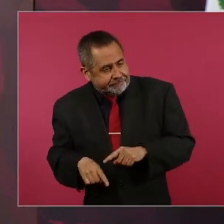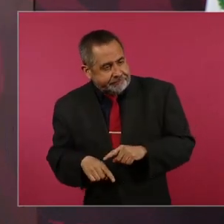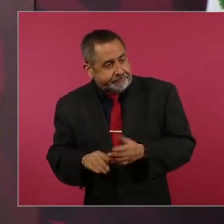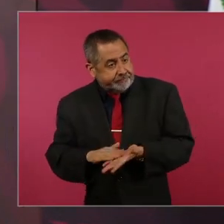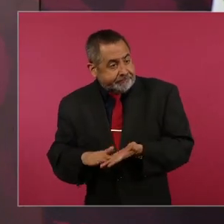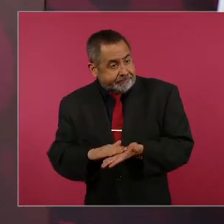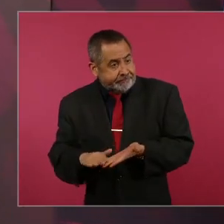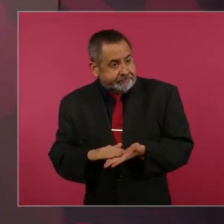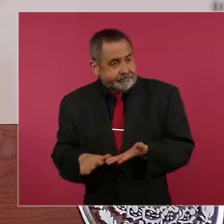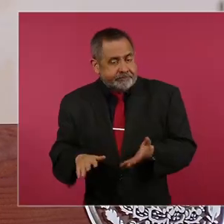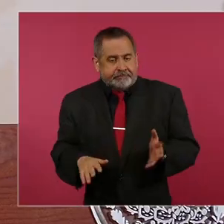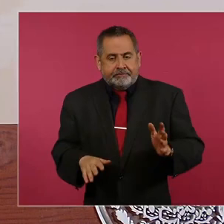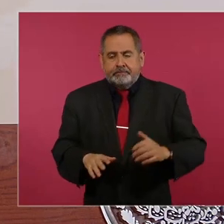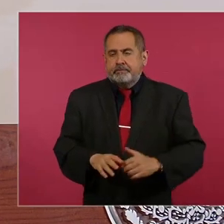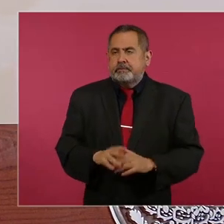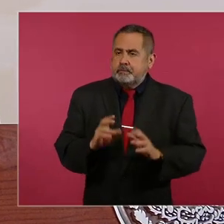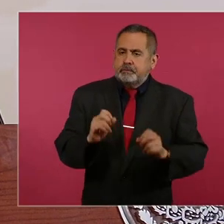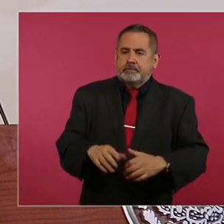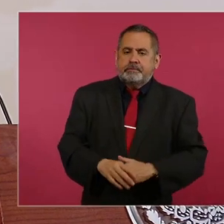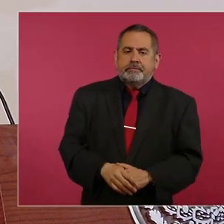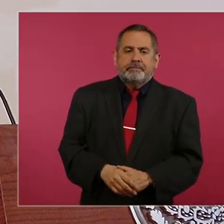en sentido figural.